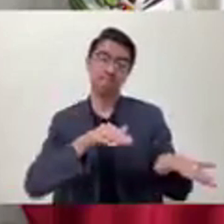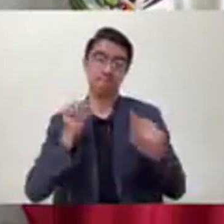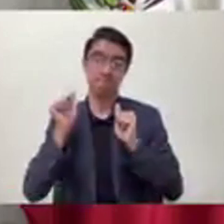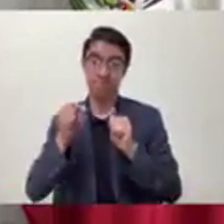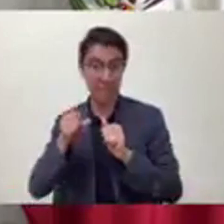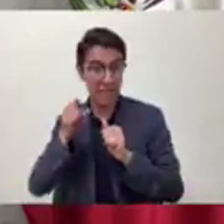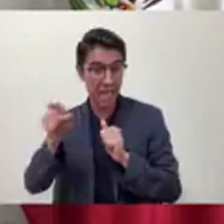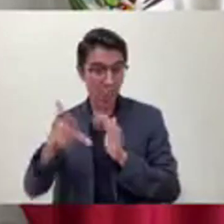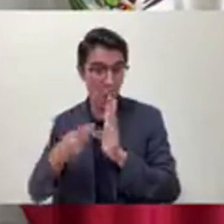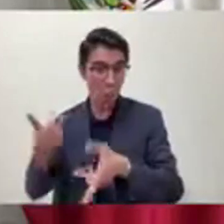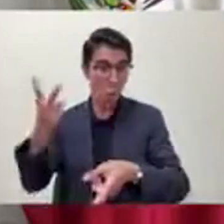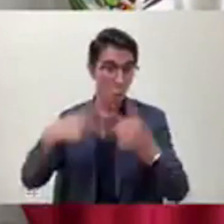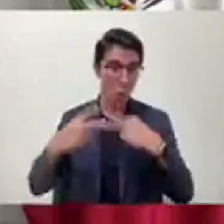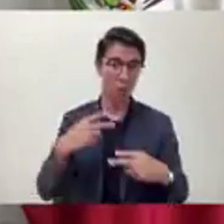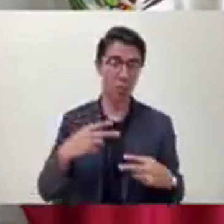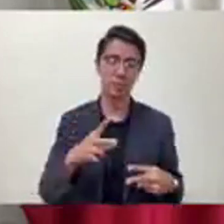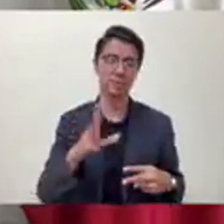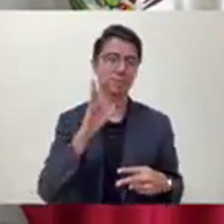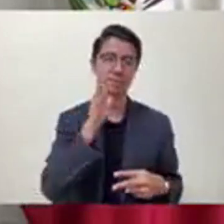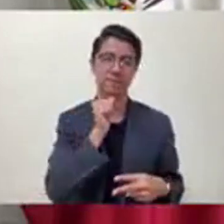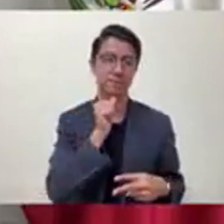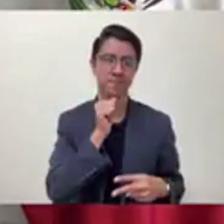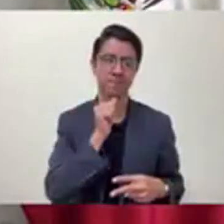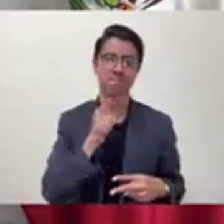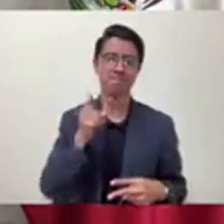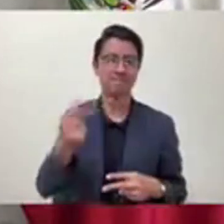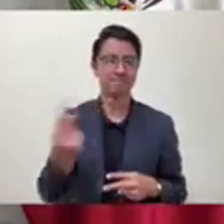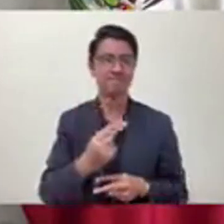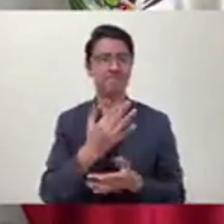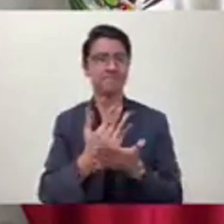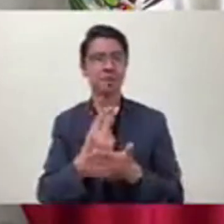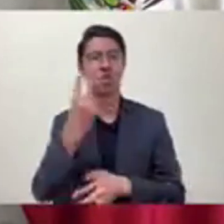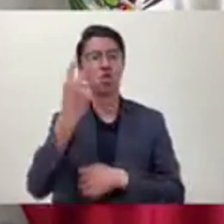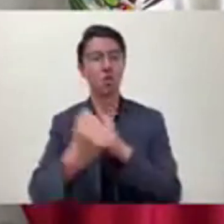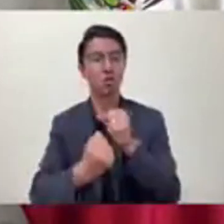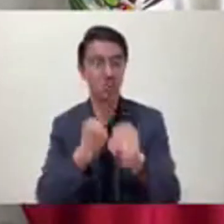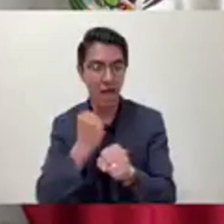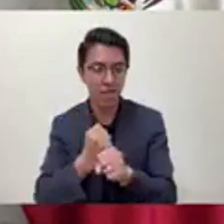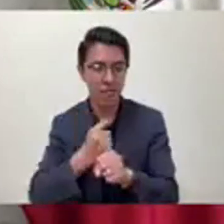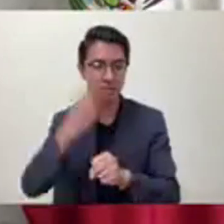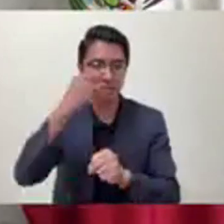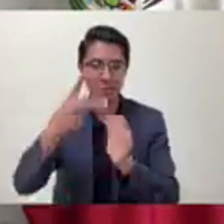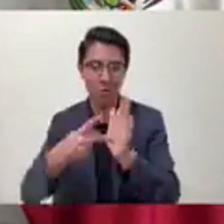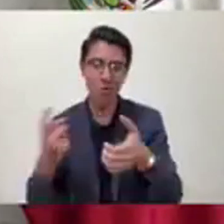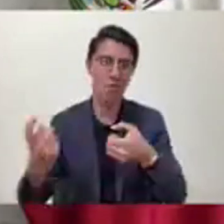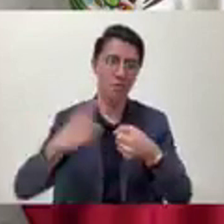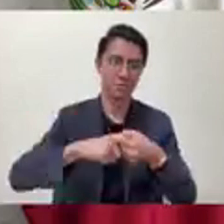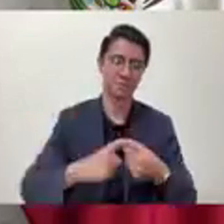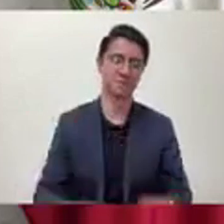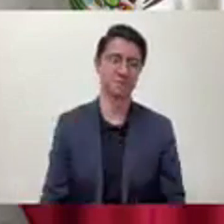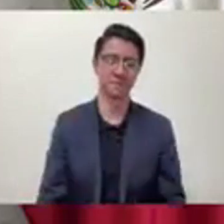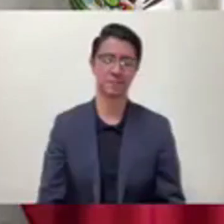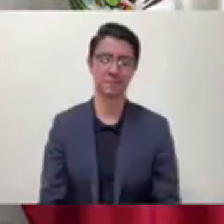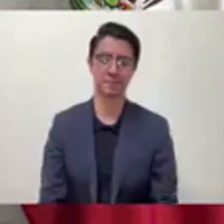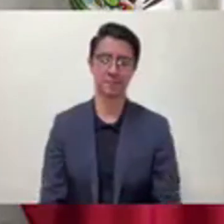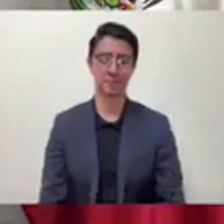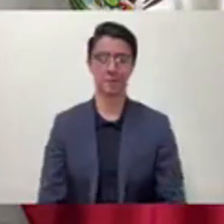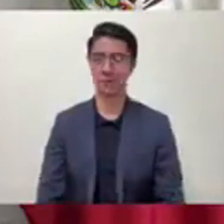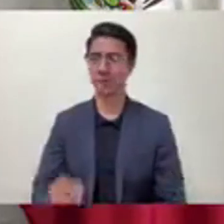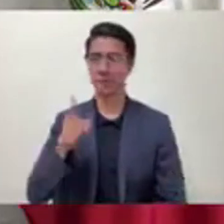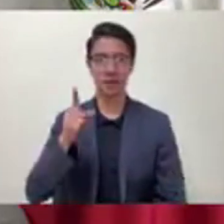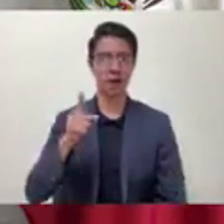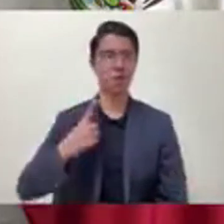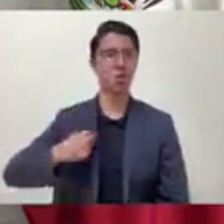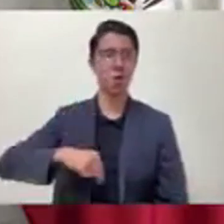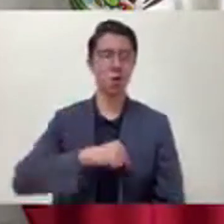programa muy similar en cuanto a los jóvenes con Independencia o no que tengan alguna adicción no entonces lo que estamos buscando ahorita